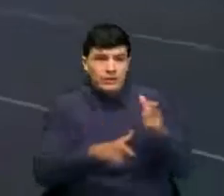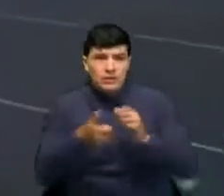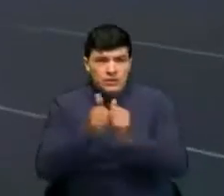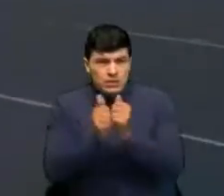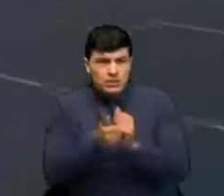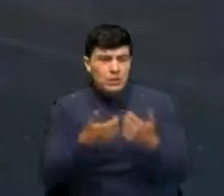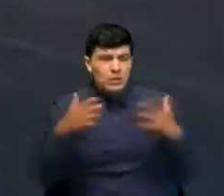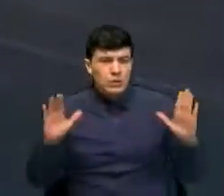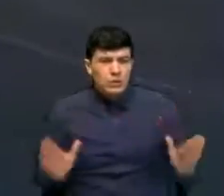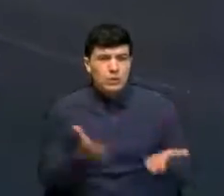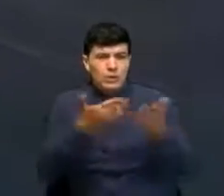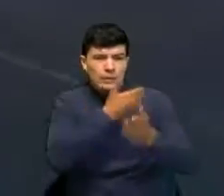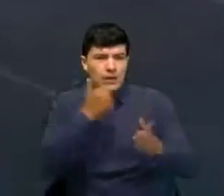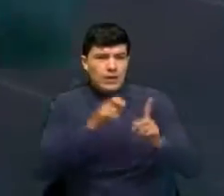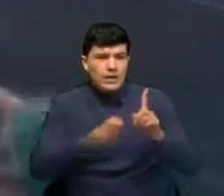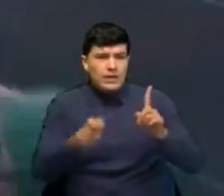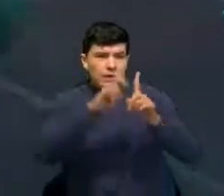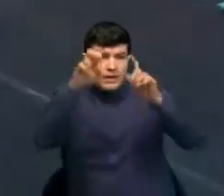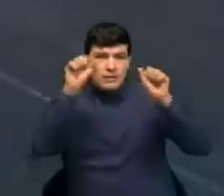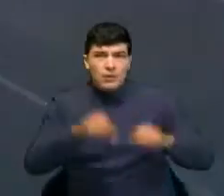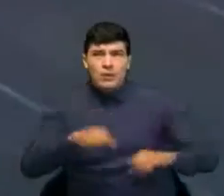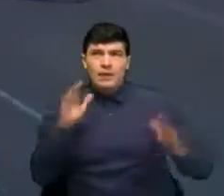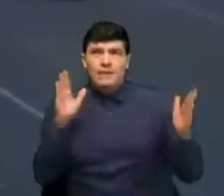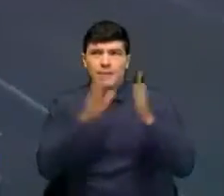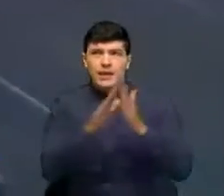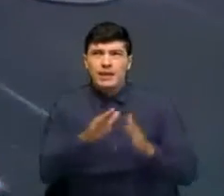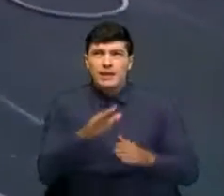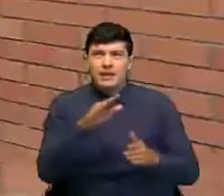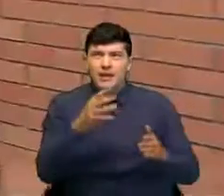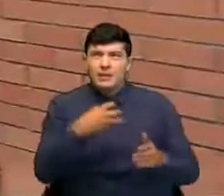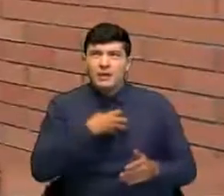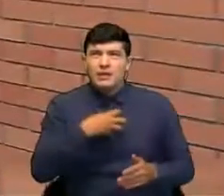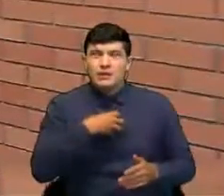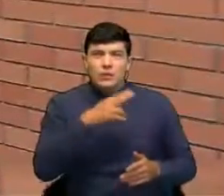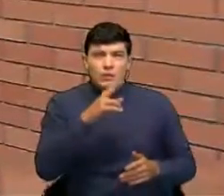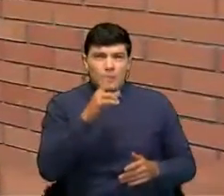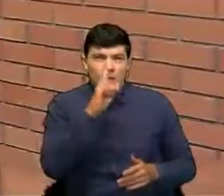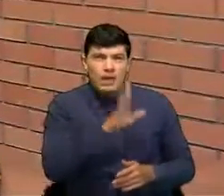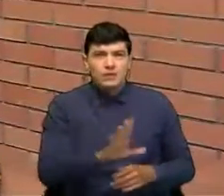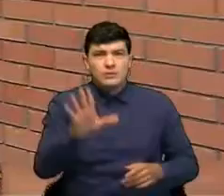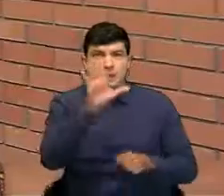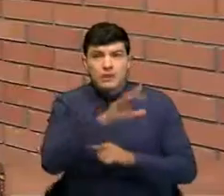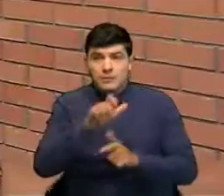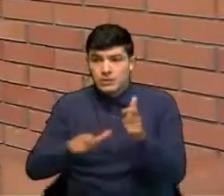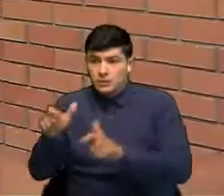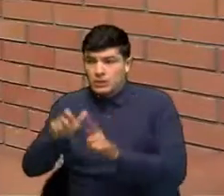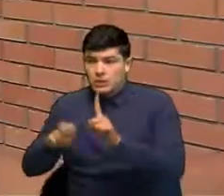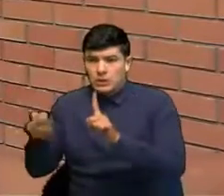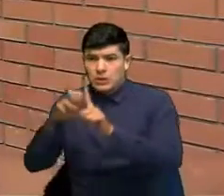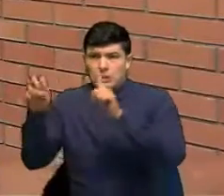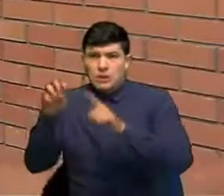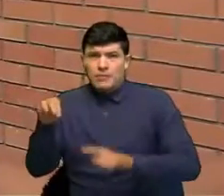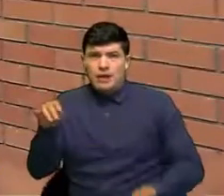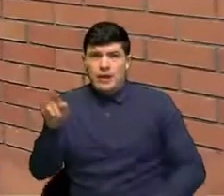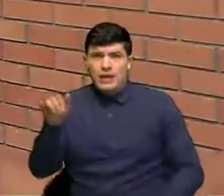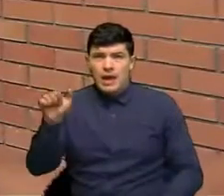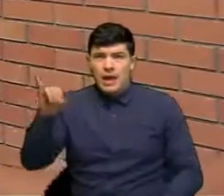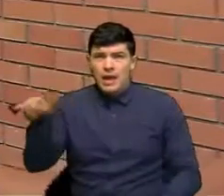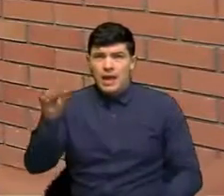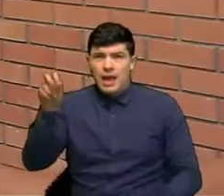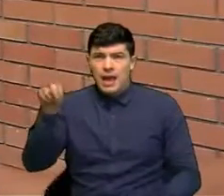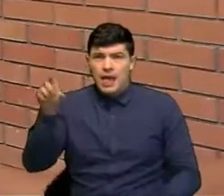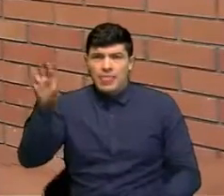sus marcas para afrontar el certamen paranacional. Sobre todo deportistas tenemos de alto rendimiento, como María Alejandra Moreno